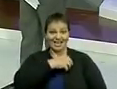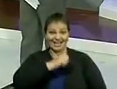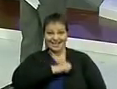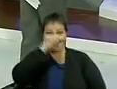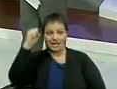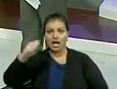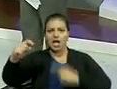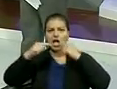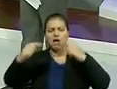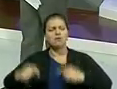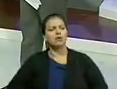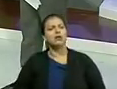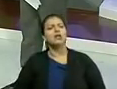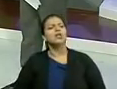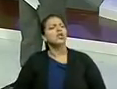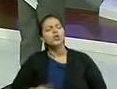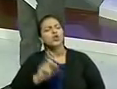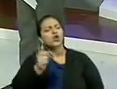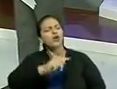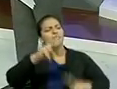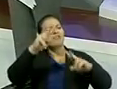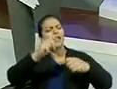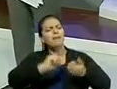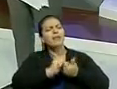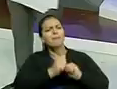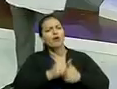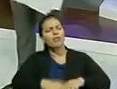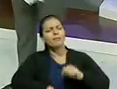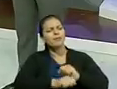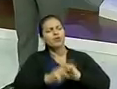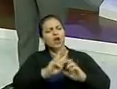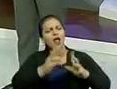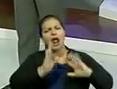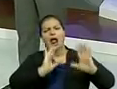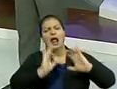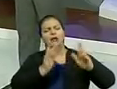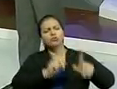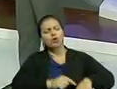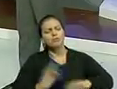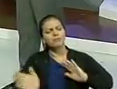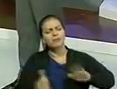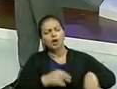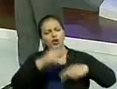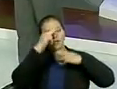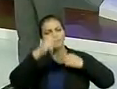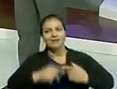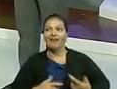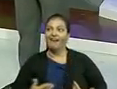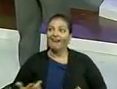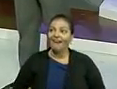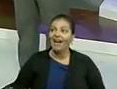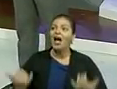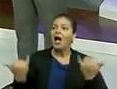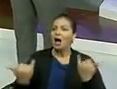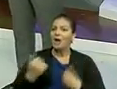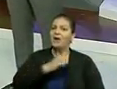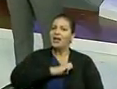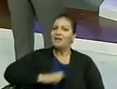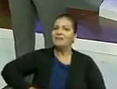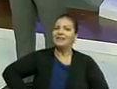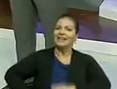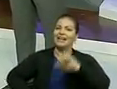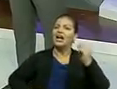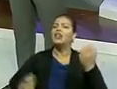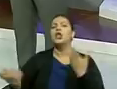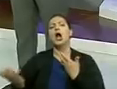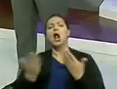dice. Candy, eso. Muy bien, buenísimo. Muy bien. El y vamos ahora de caramelo, nos